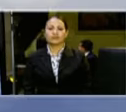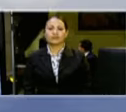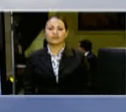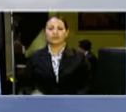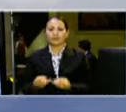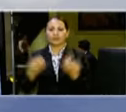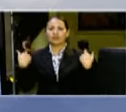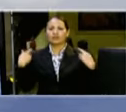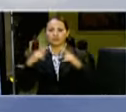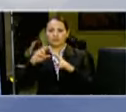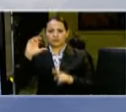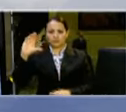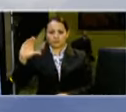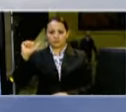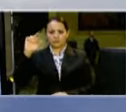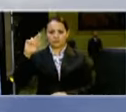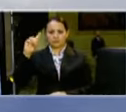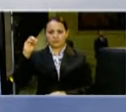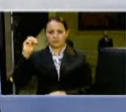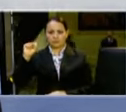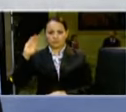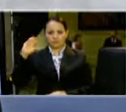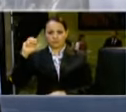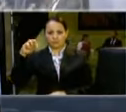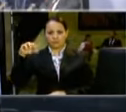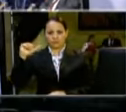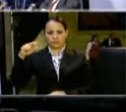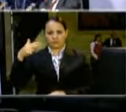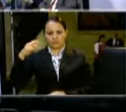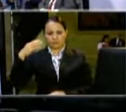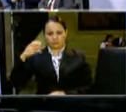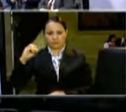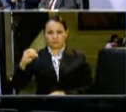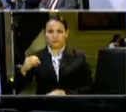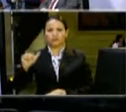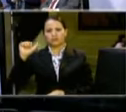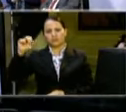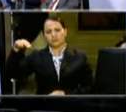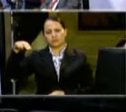Al maestro Carlos Camachos Gaos de la Anáhuac.